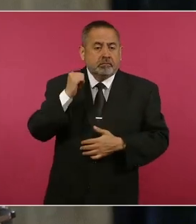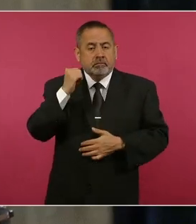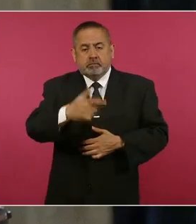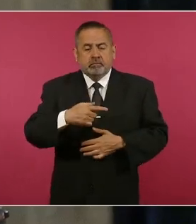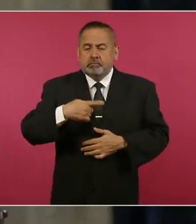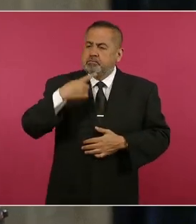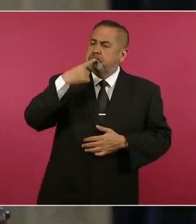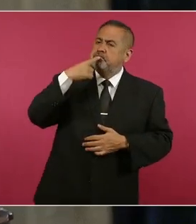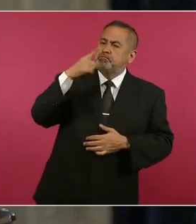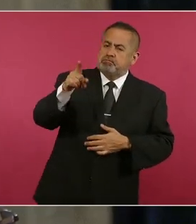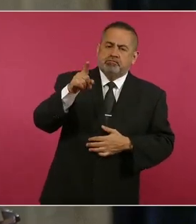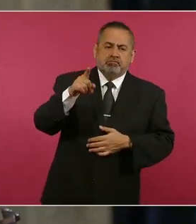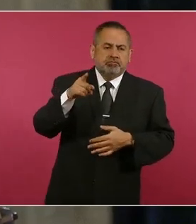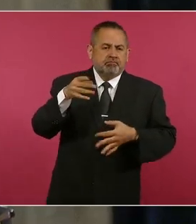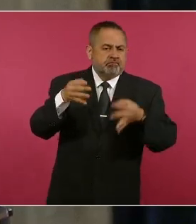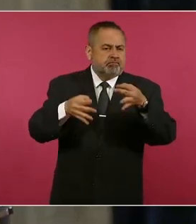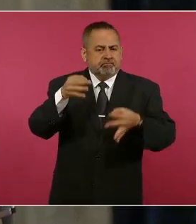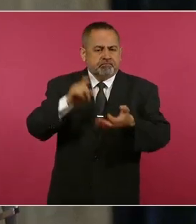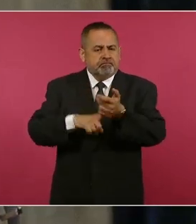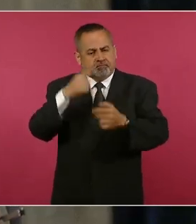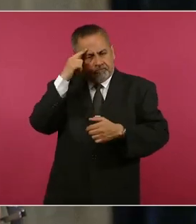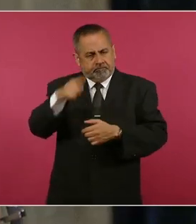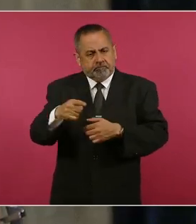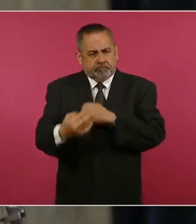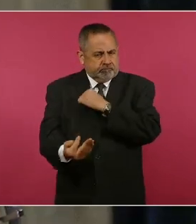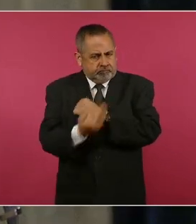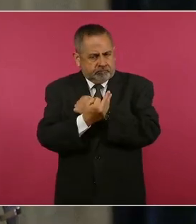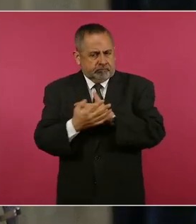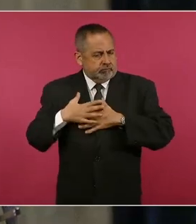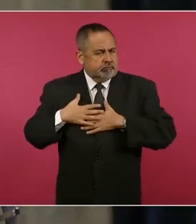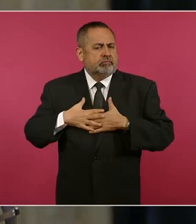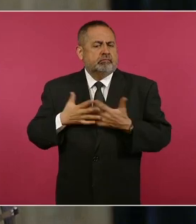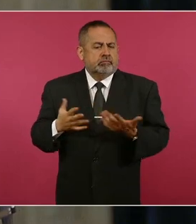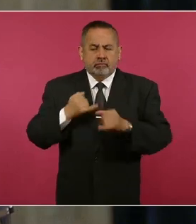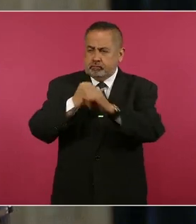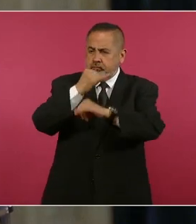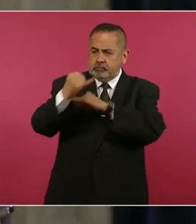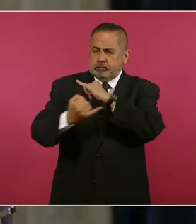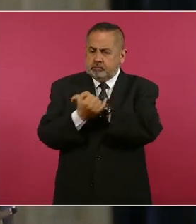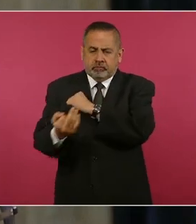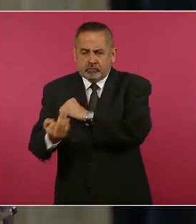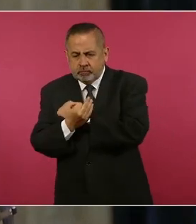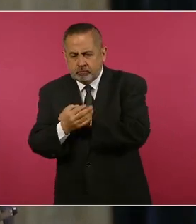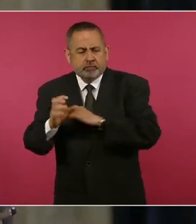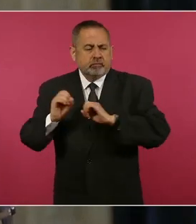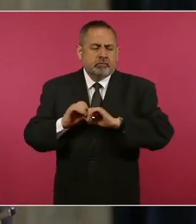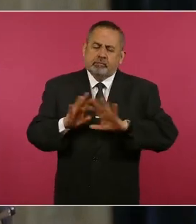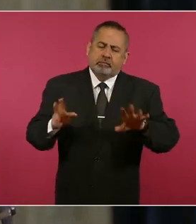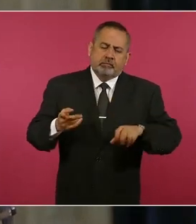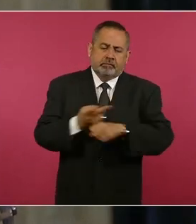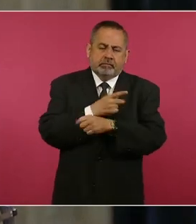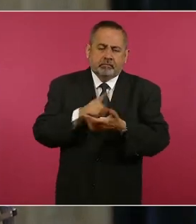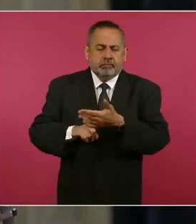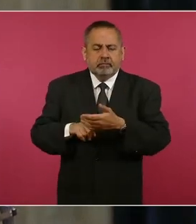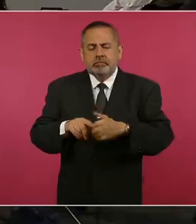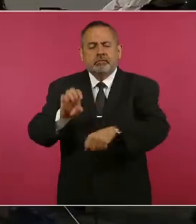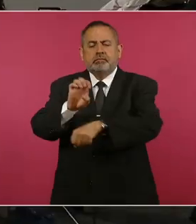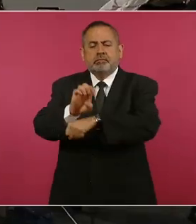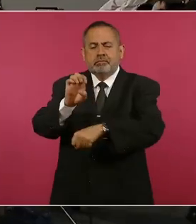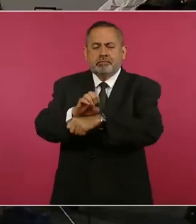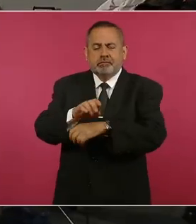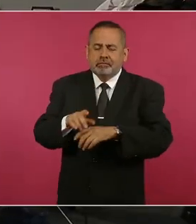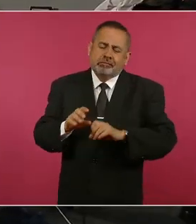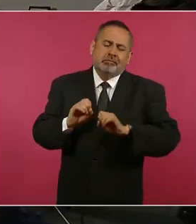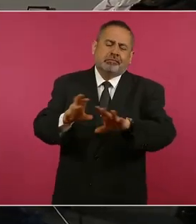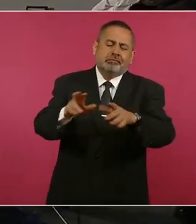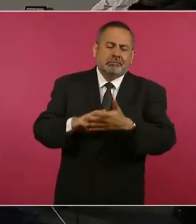otra acción jurídica para defender esto ante las instancias internacionales, o si consideran que Ecuador no está violando la Convención de Caracas y las